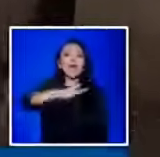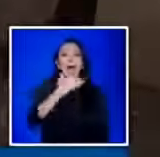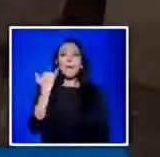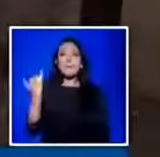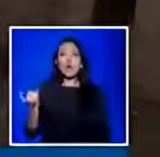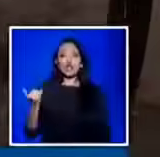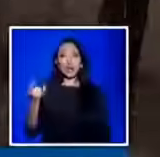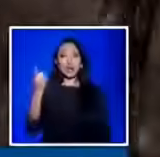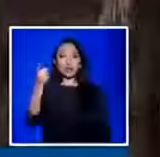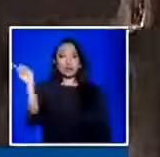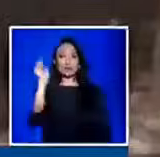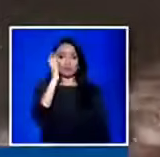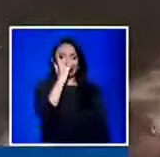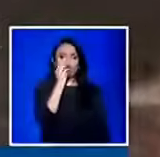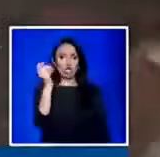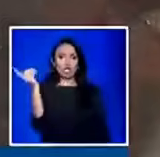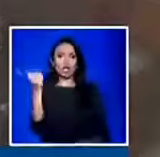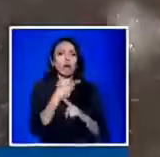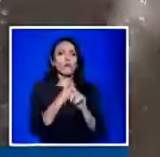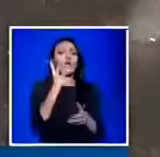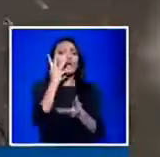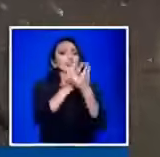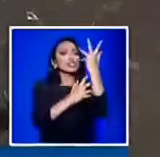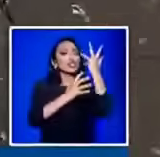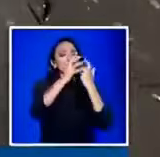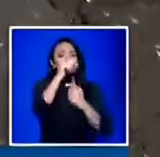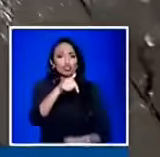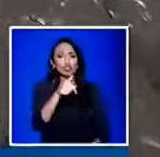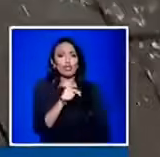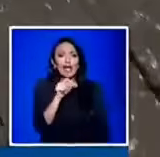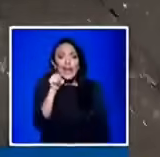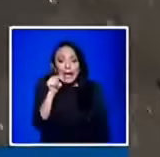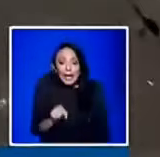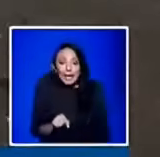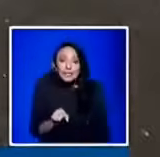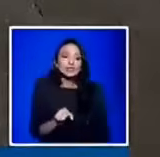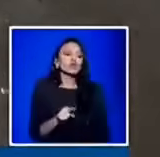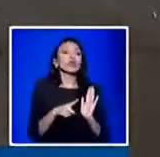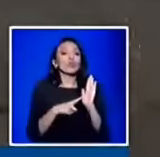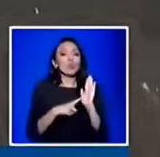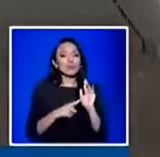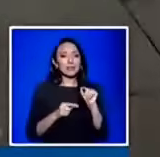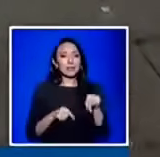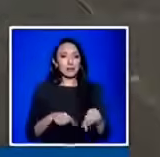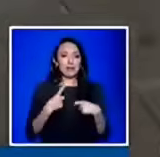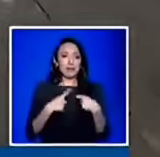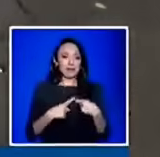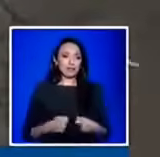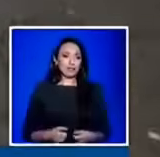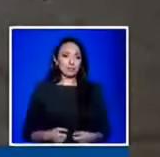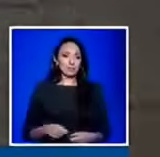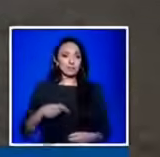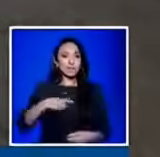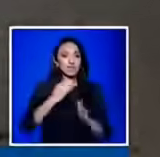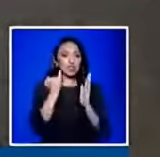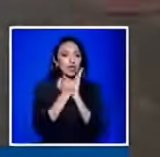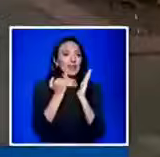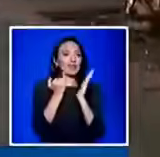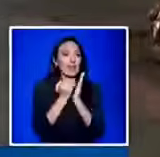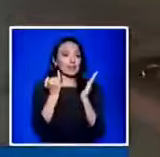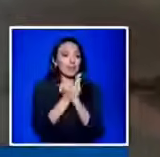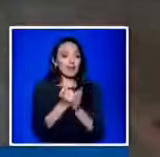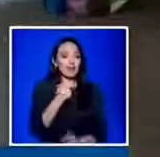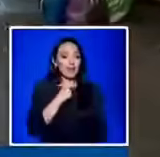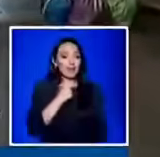moderna podemos encontrar en cualquier parte del mundo. Pero esto hace que esto sea Quito. Esta es la identidad de nosotros,